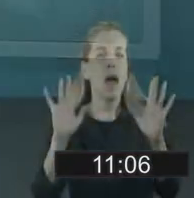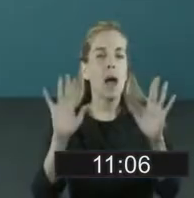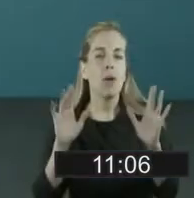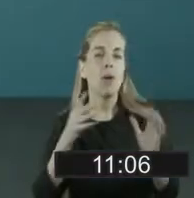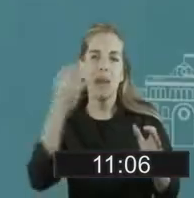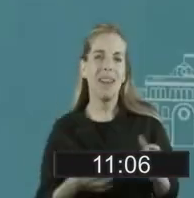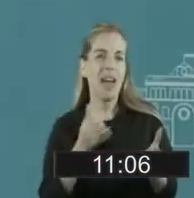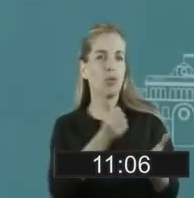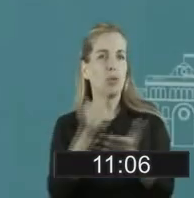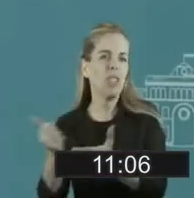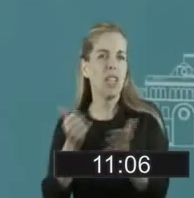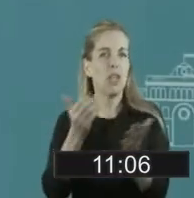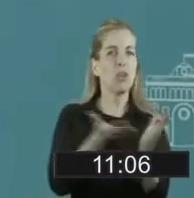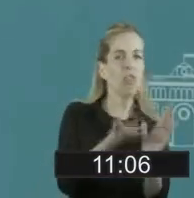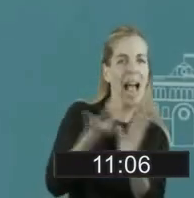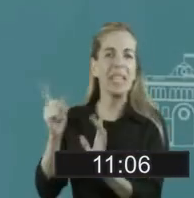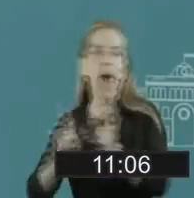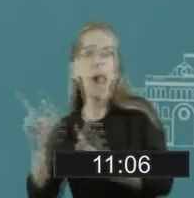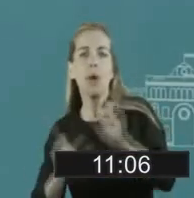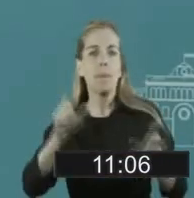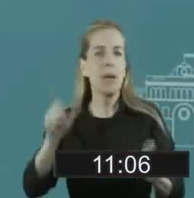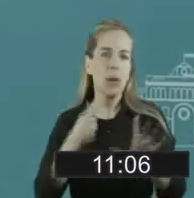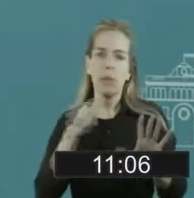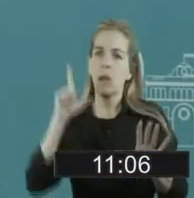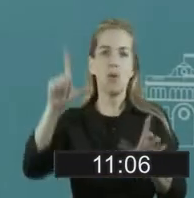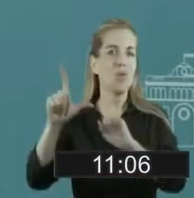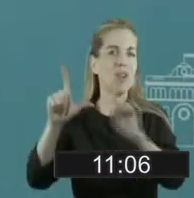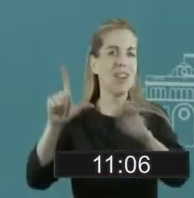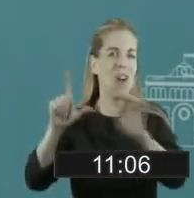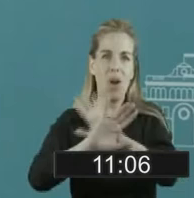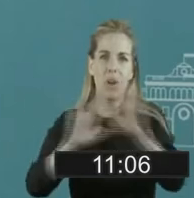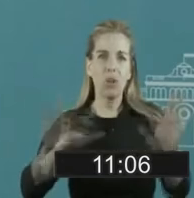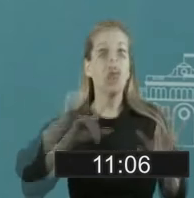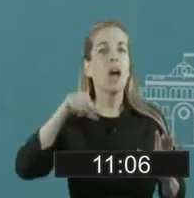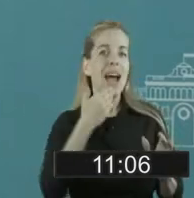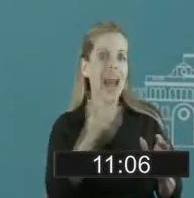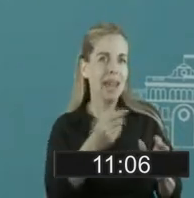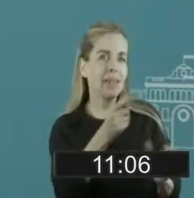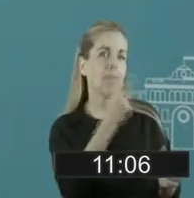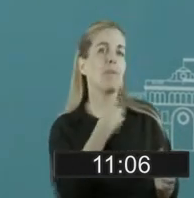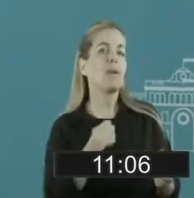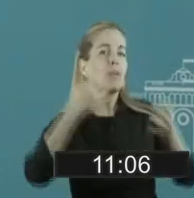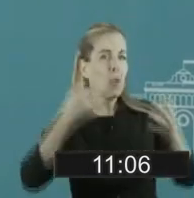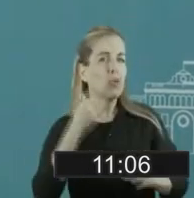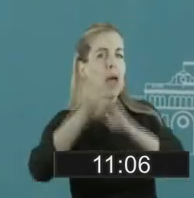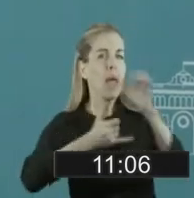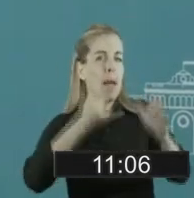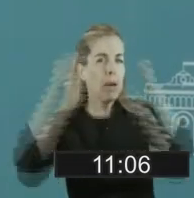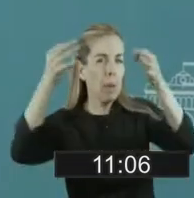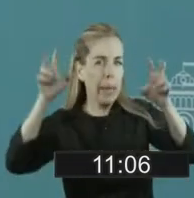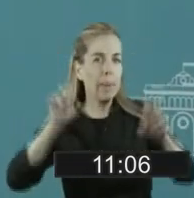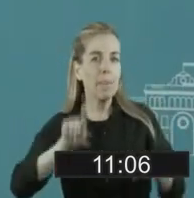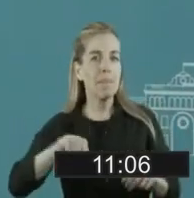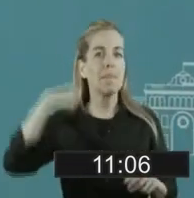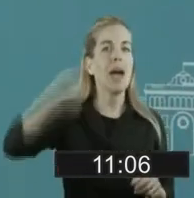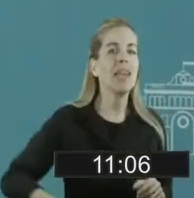Y nadie dijo nunca jamás que iba a aplicarse el lunes. Mañana efectivamente, gracias por la pregunta, si puedo explicar el tema segmentación, mañana efectivamente van